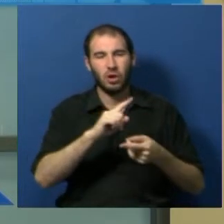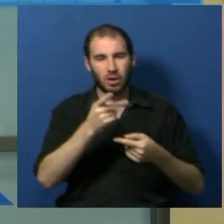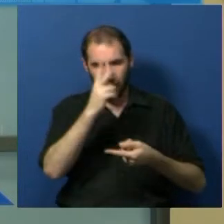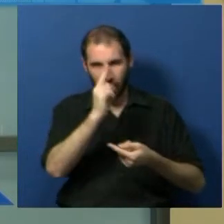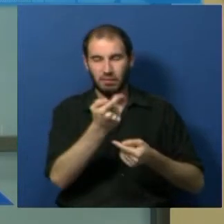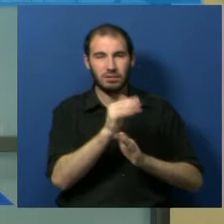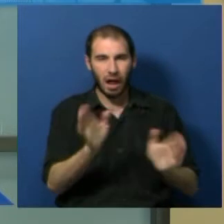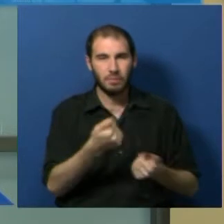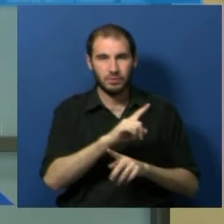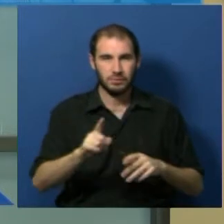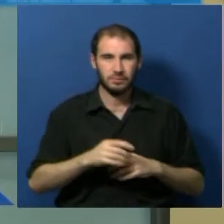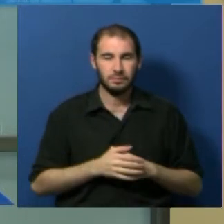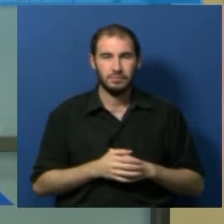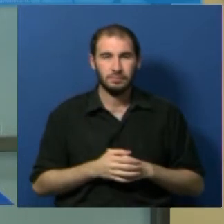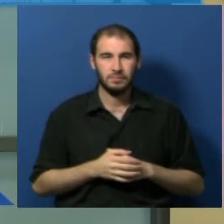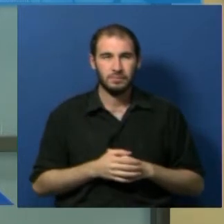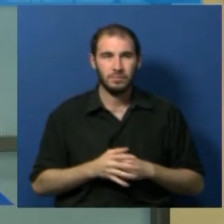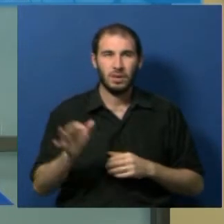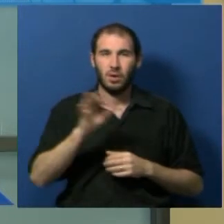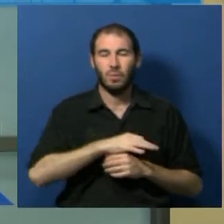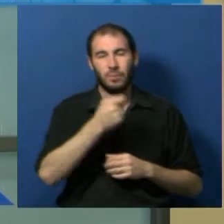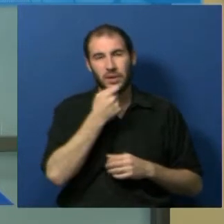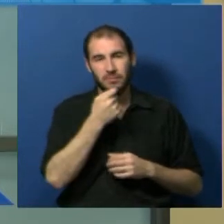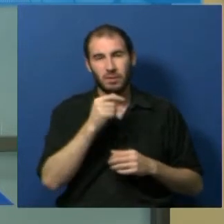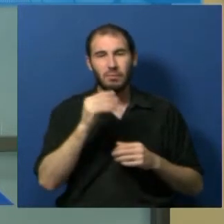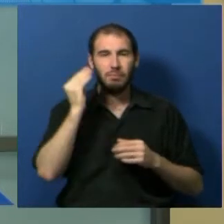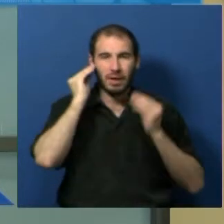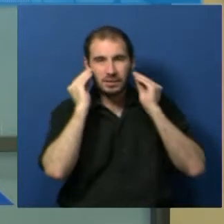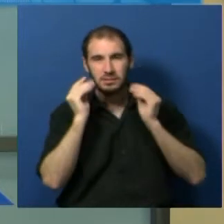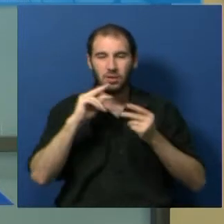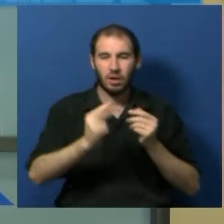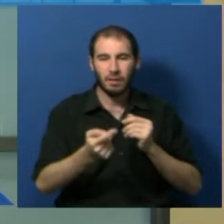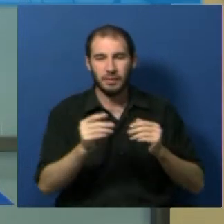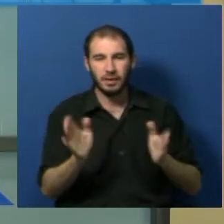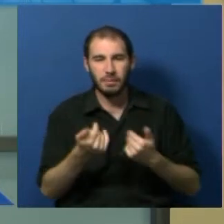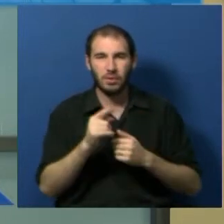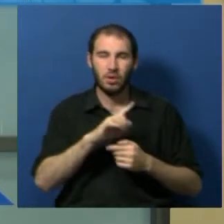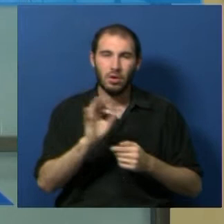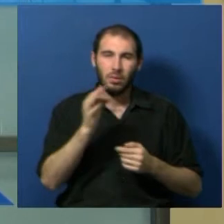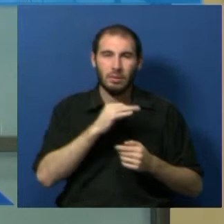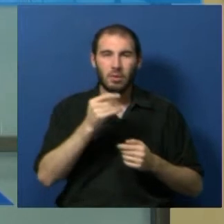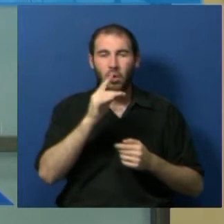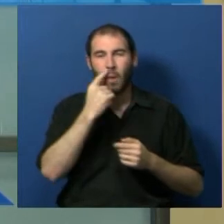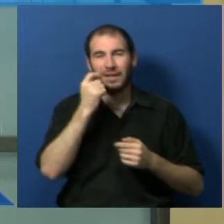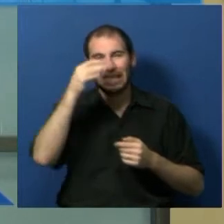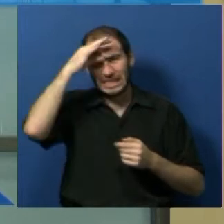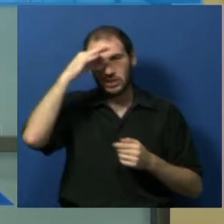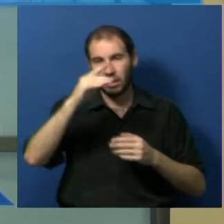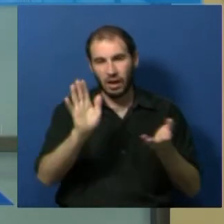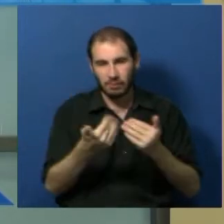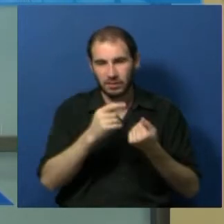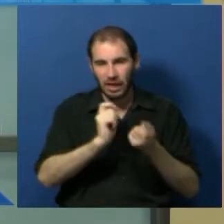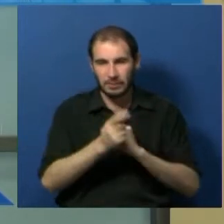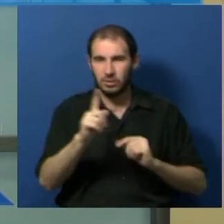de un día para el otro. Ni nadie se convierte en Messi o en, bueno, o en el Indio Solari de un día para el otro.